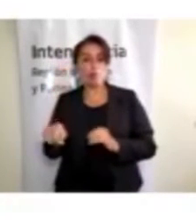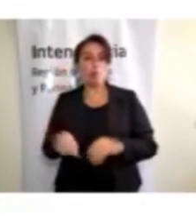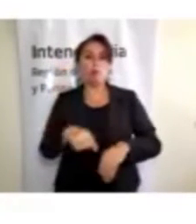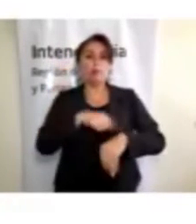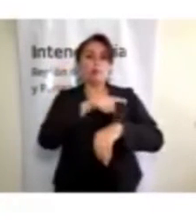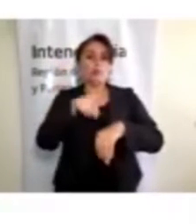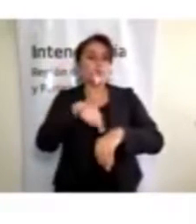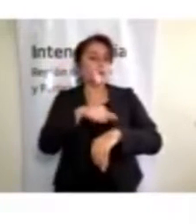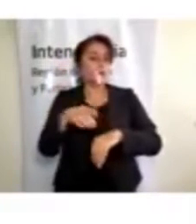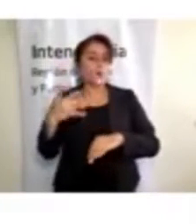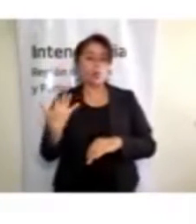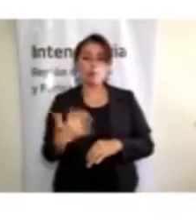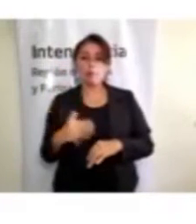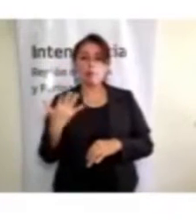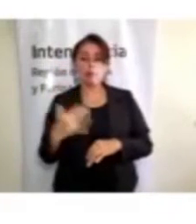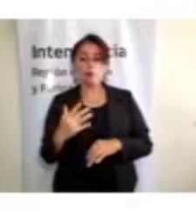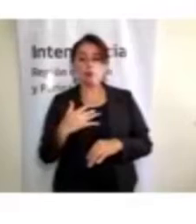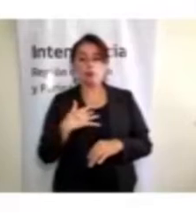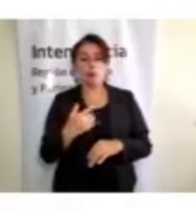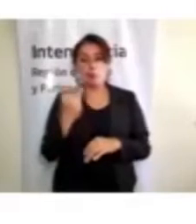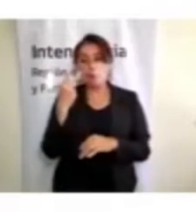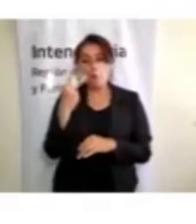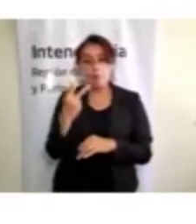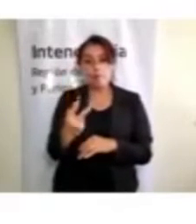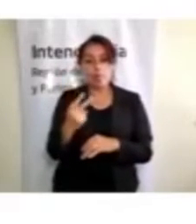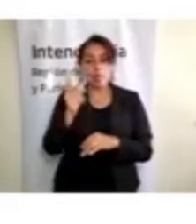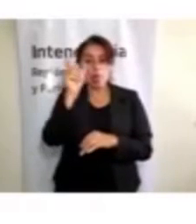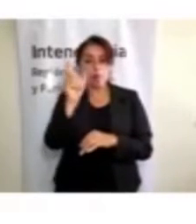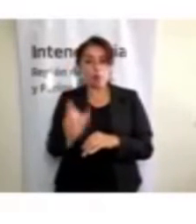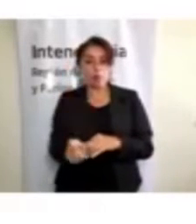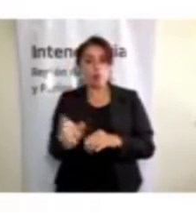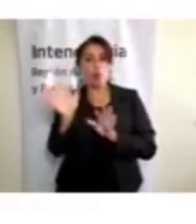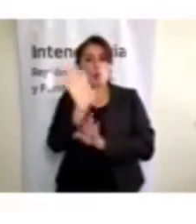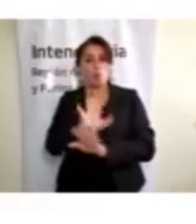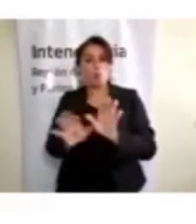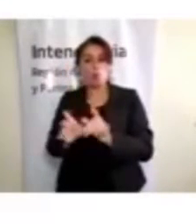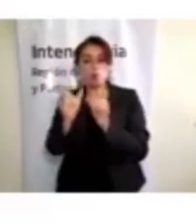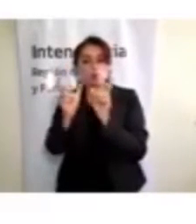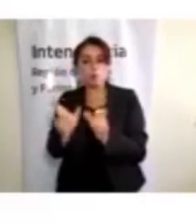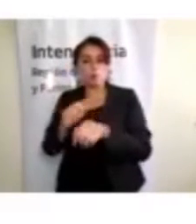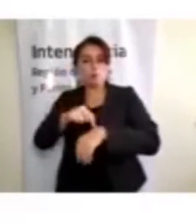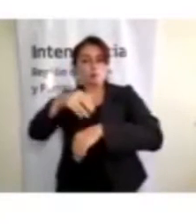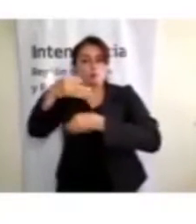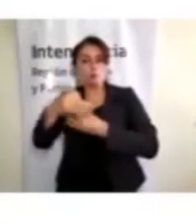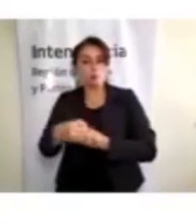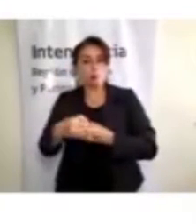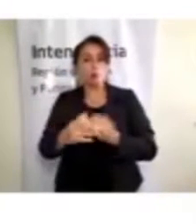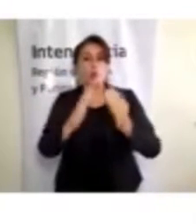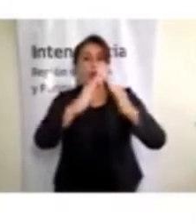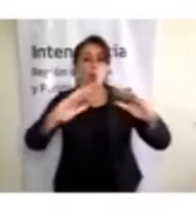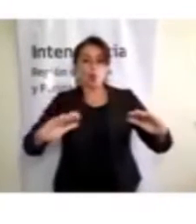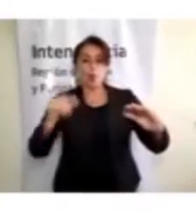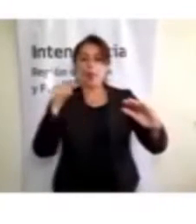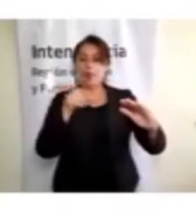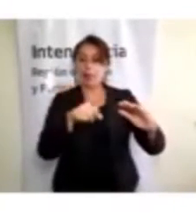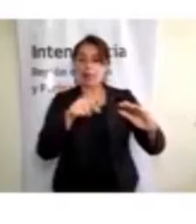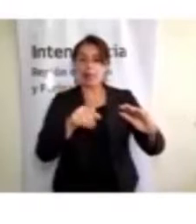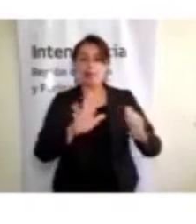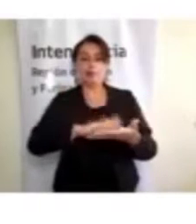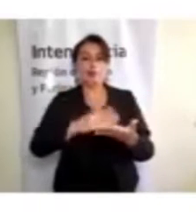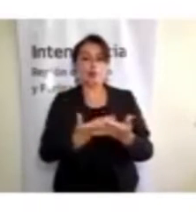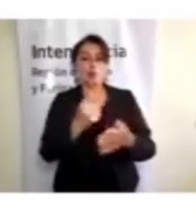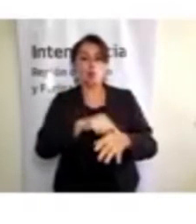que es importante, donde puede haber la pesquisa de esas personas de manera oportuna, ya que en las residencias sanitarias tenemos